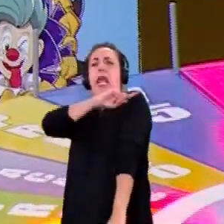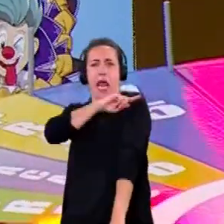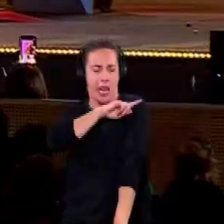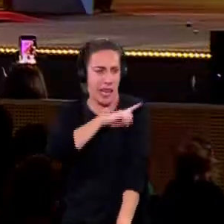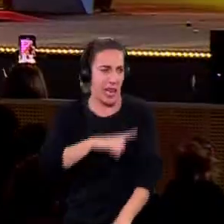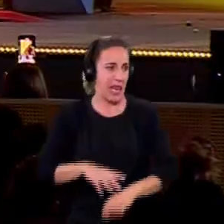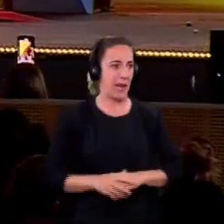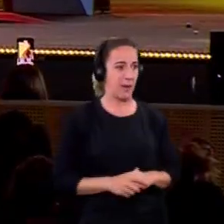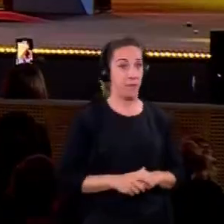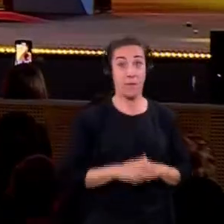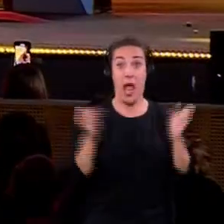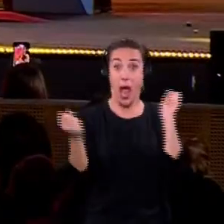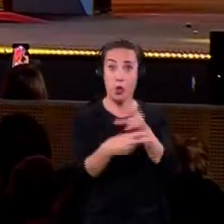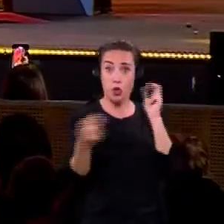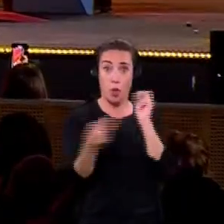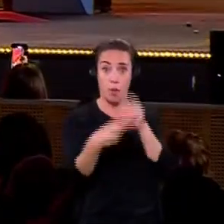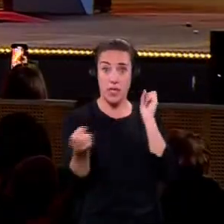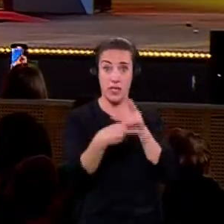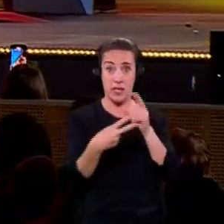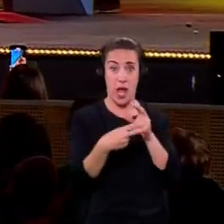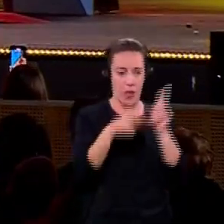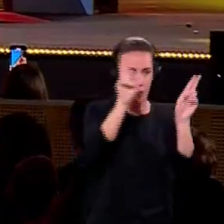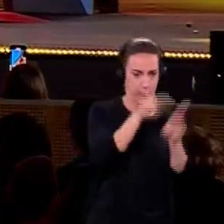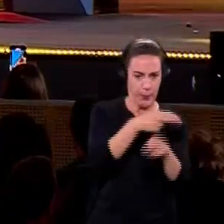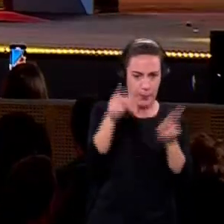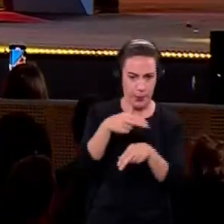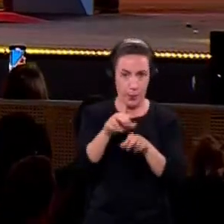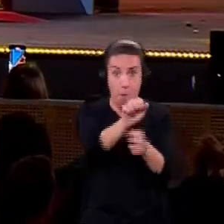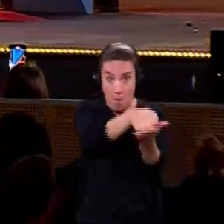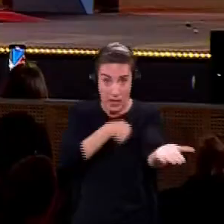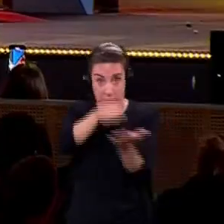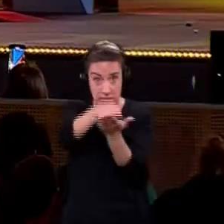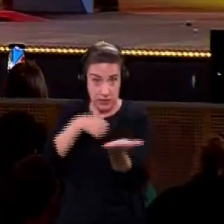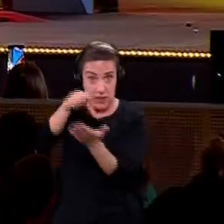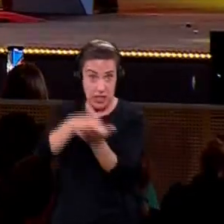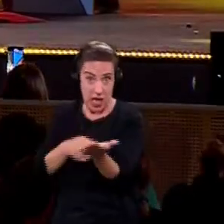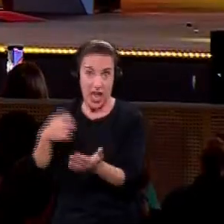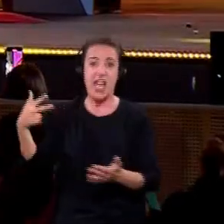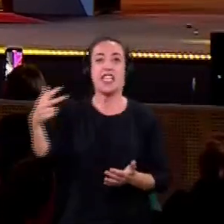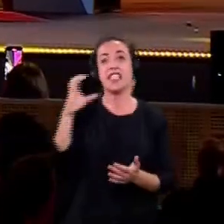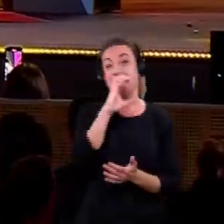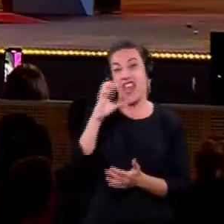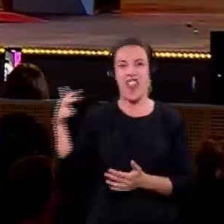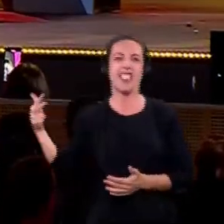bestial, la autopista y la vacía. Se de chiste será,